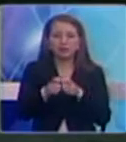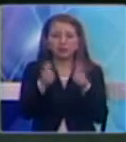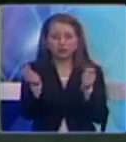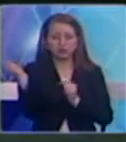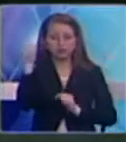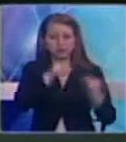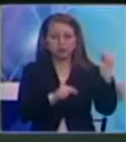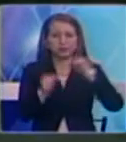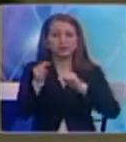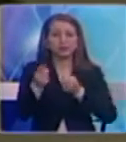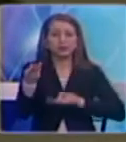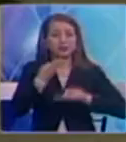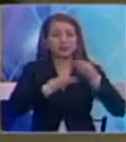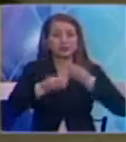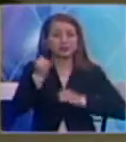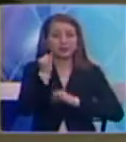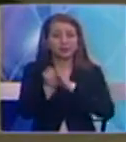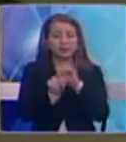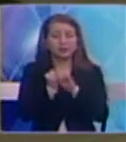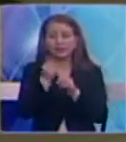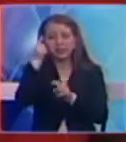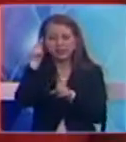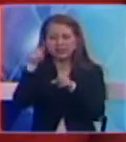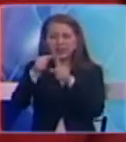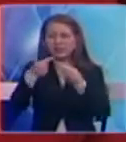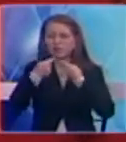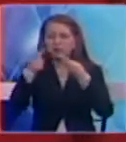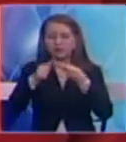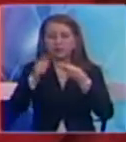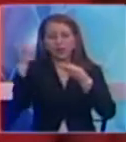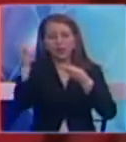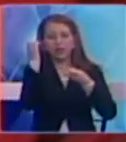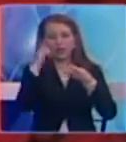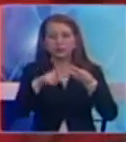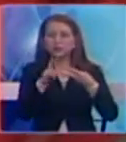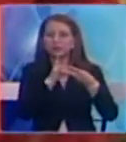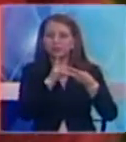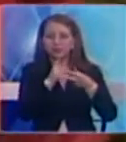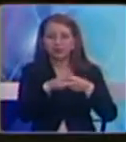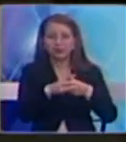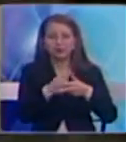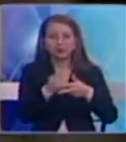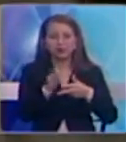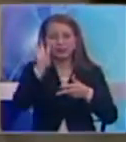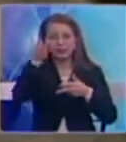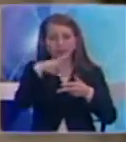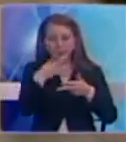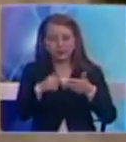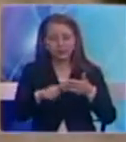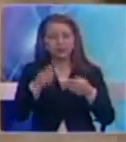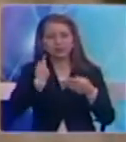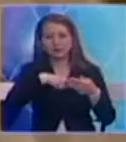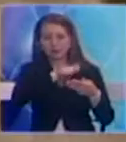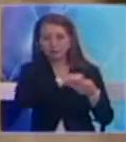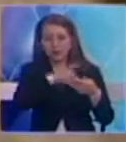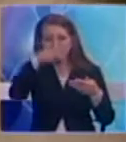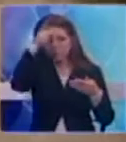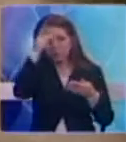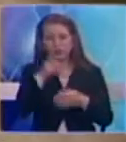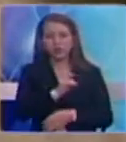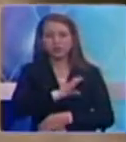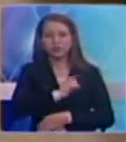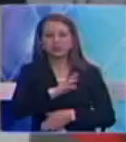Los mercados internacionales a los que se dirige la campaña son Colombia, Estados Unidos, Reino Unido, España, Perú, Chile